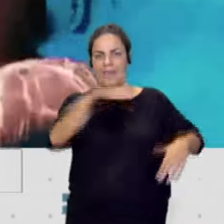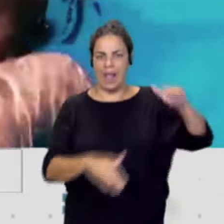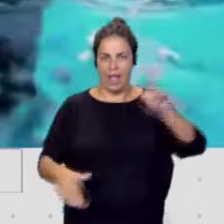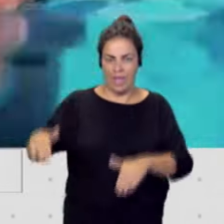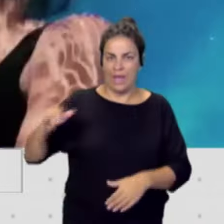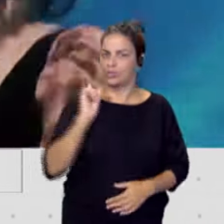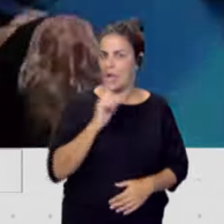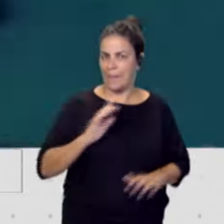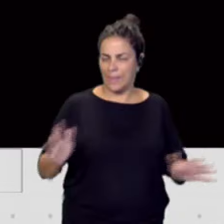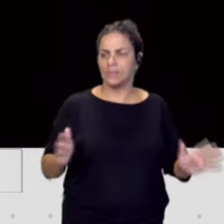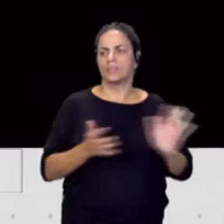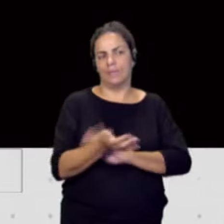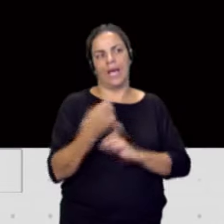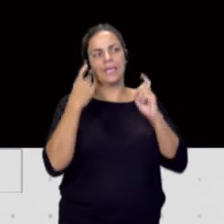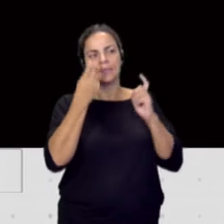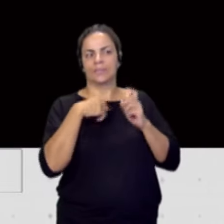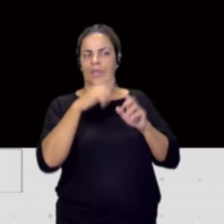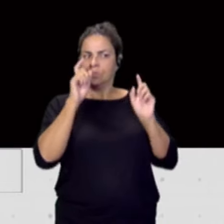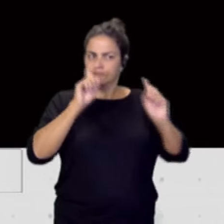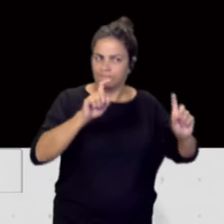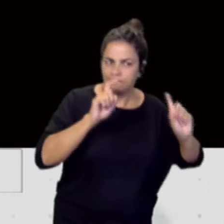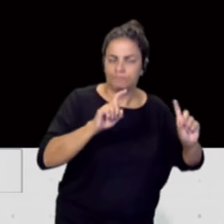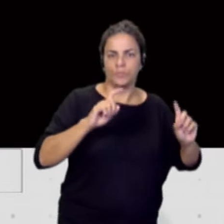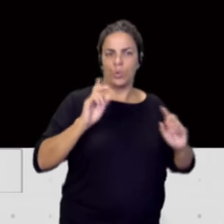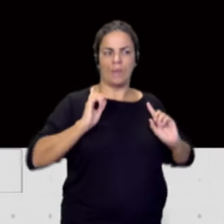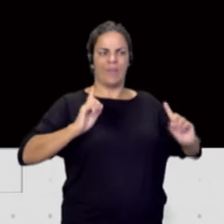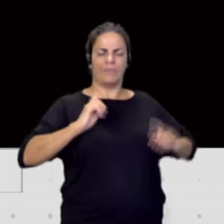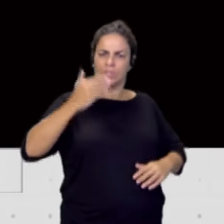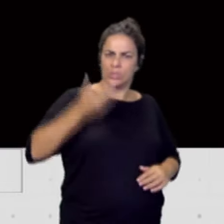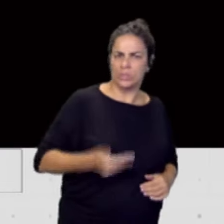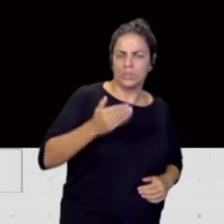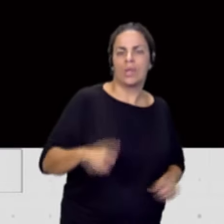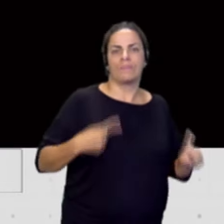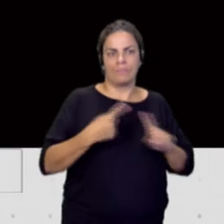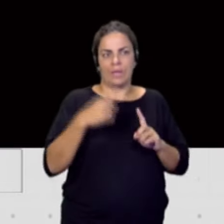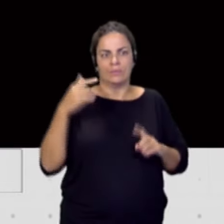la importancia de la prevención, de la importancia de saber